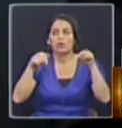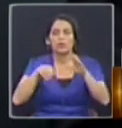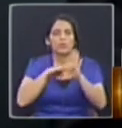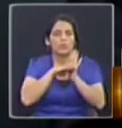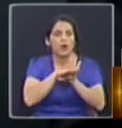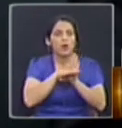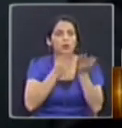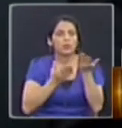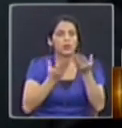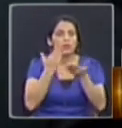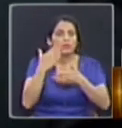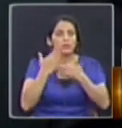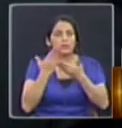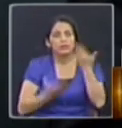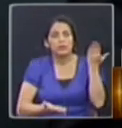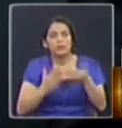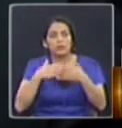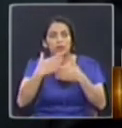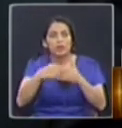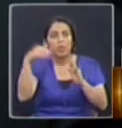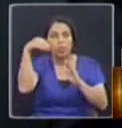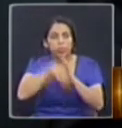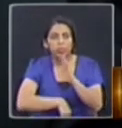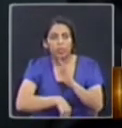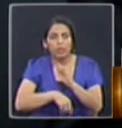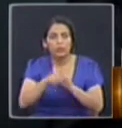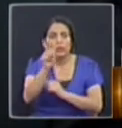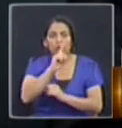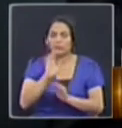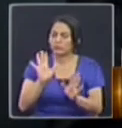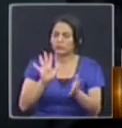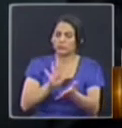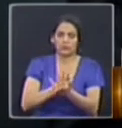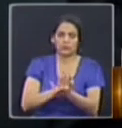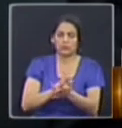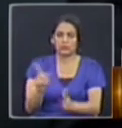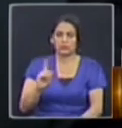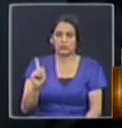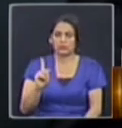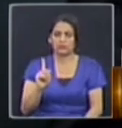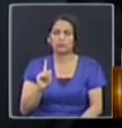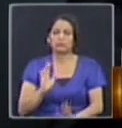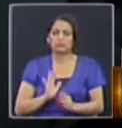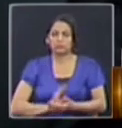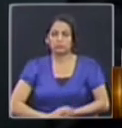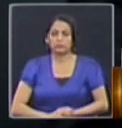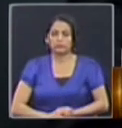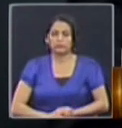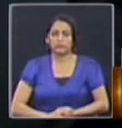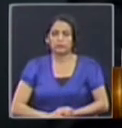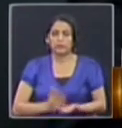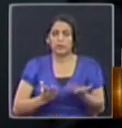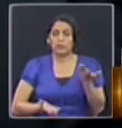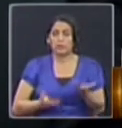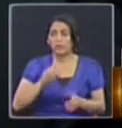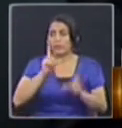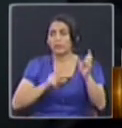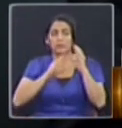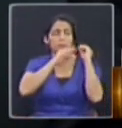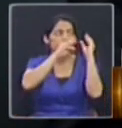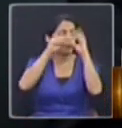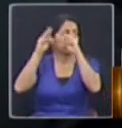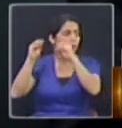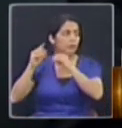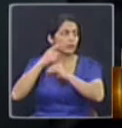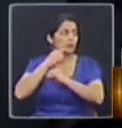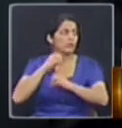banco solvente y que a su vez también no debemos esperar de que solamente los rumores sean únicamente los